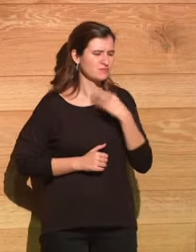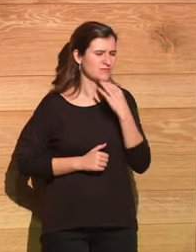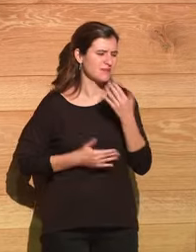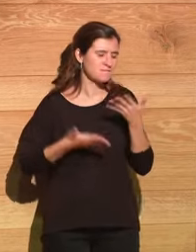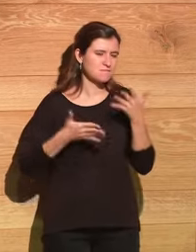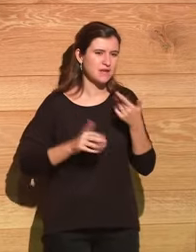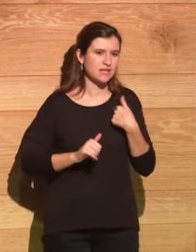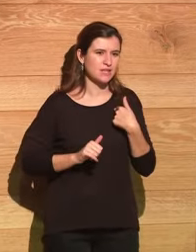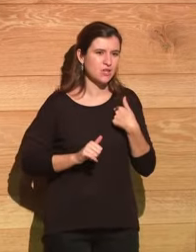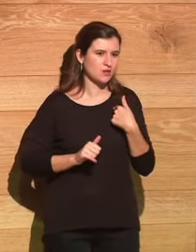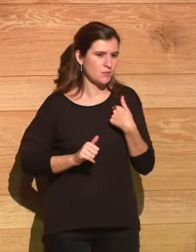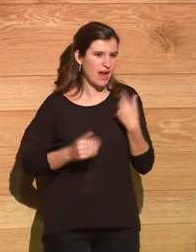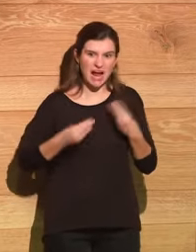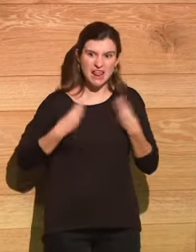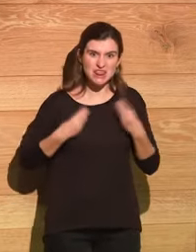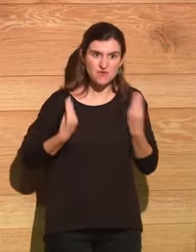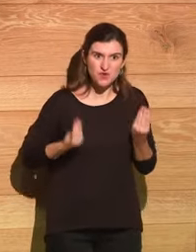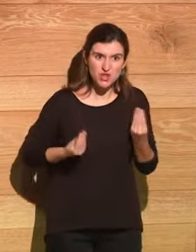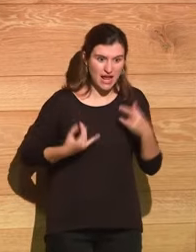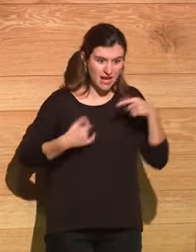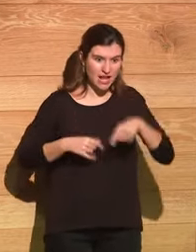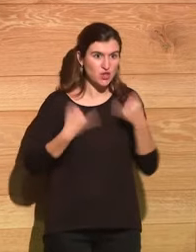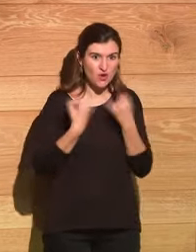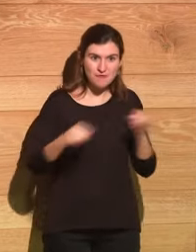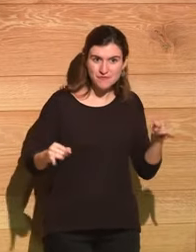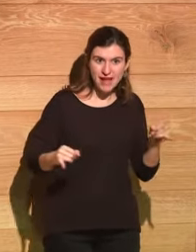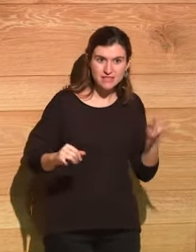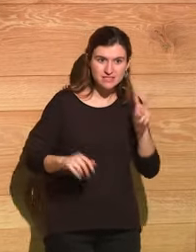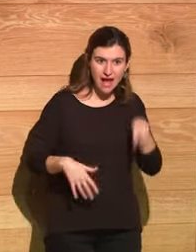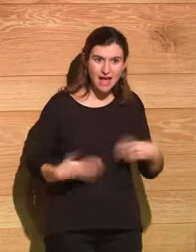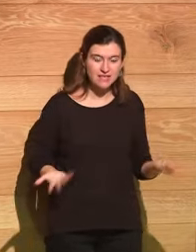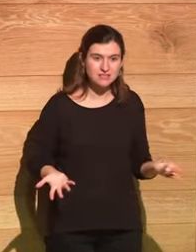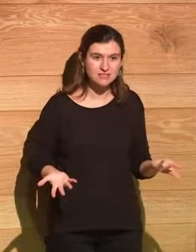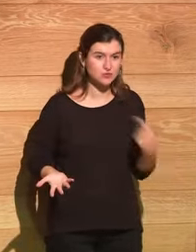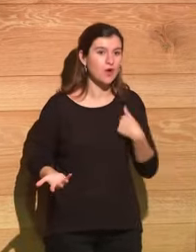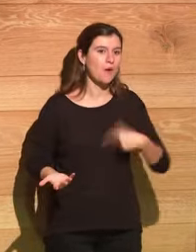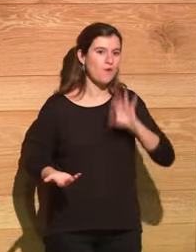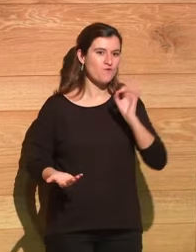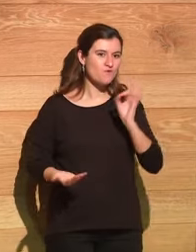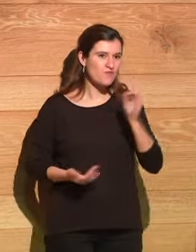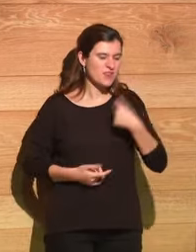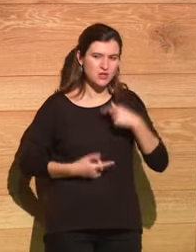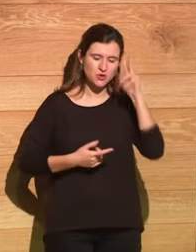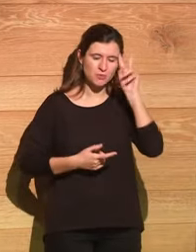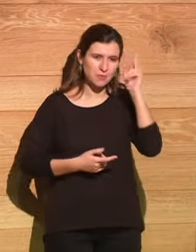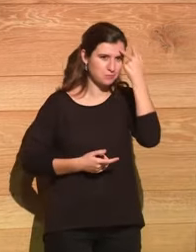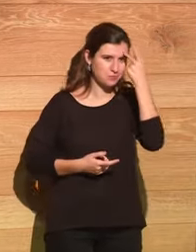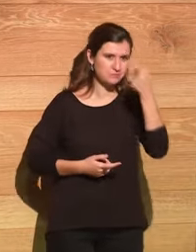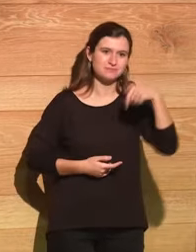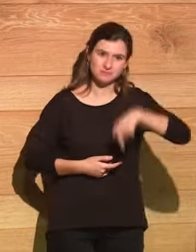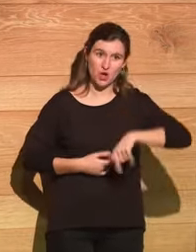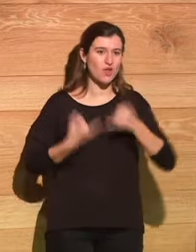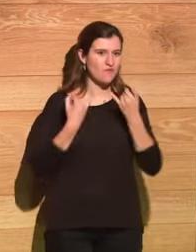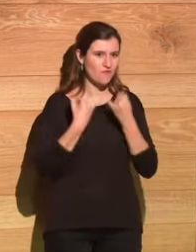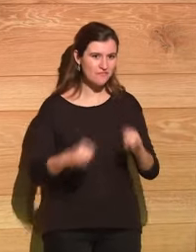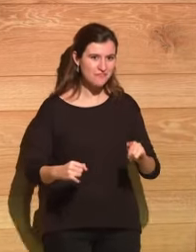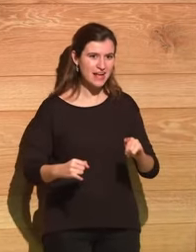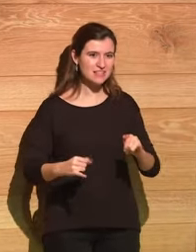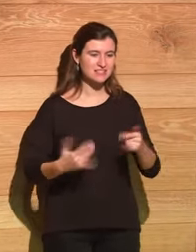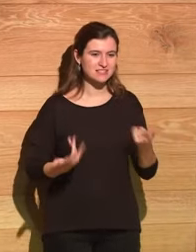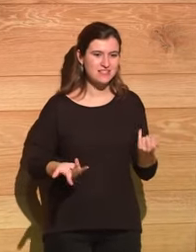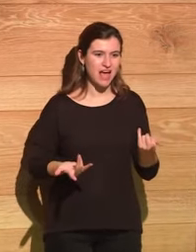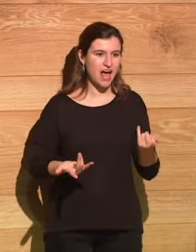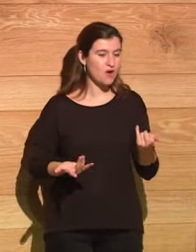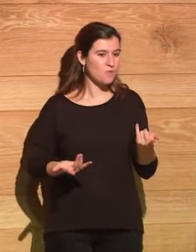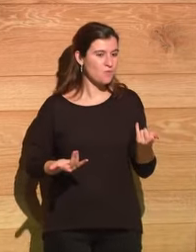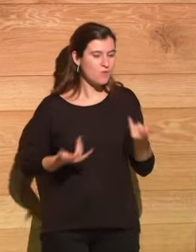Dice, hay que pasárselo bien, esto es una fiesta. Y efectivamente me ha hecho cambiar el chip porque he pensado, estamos de celebración.